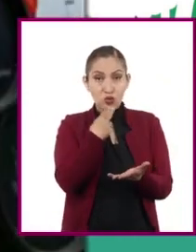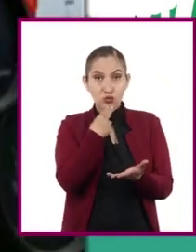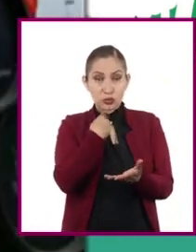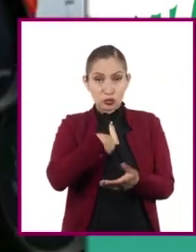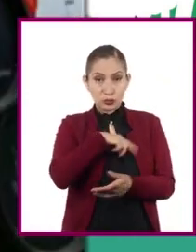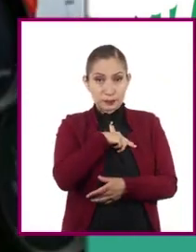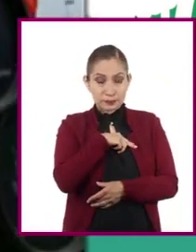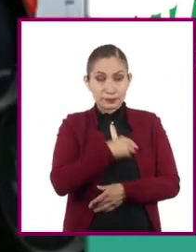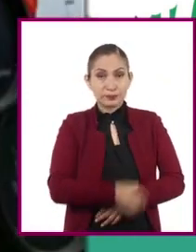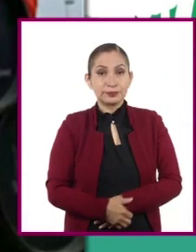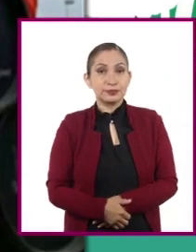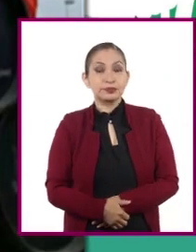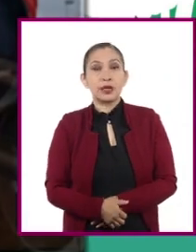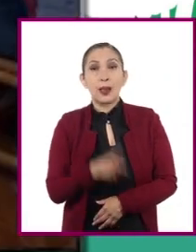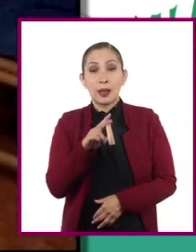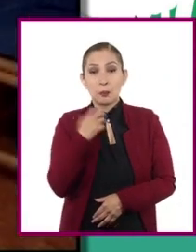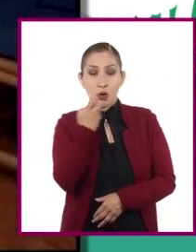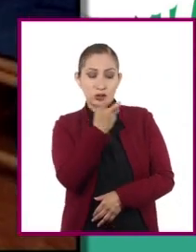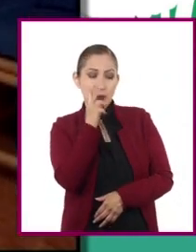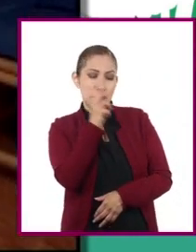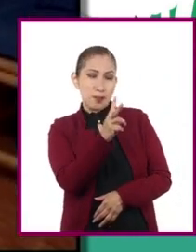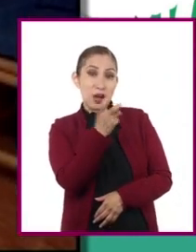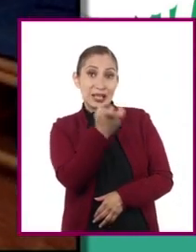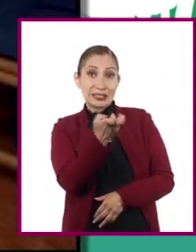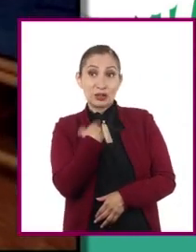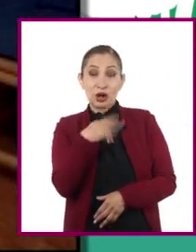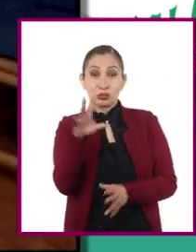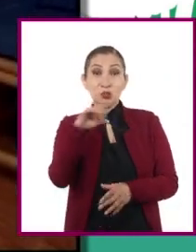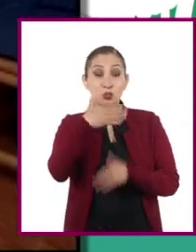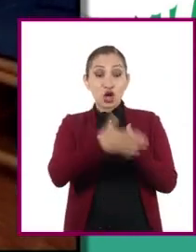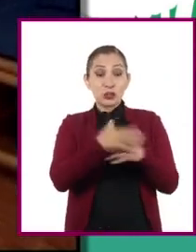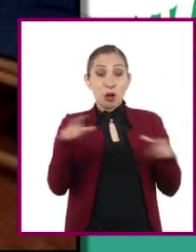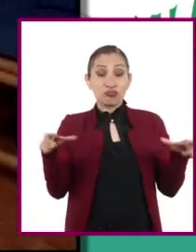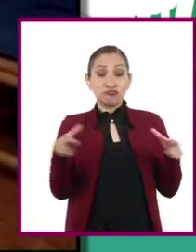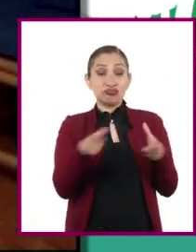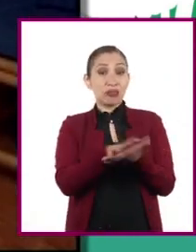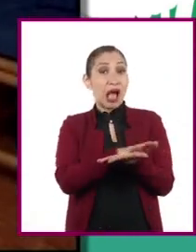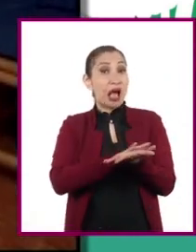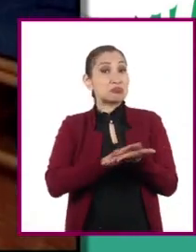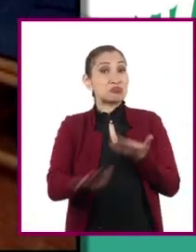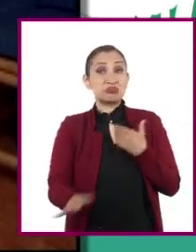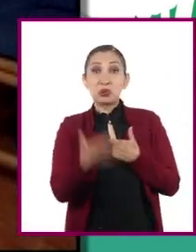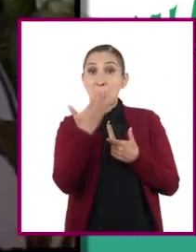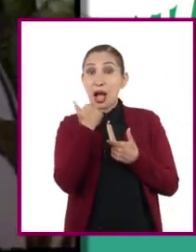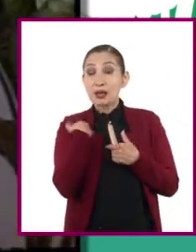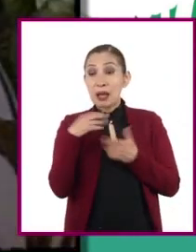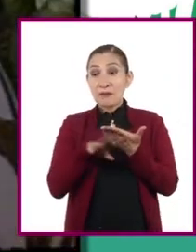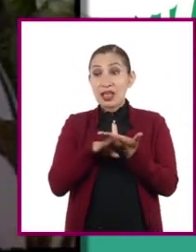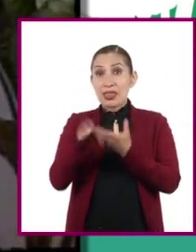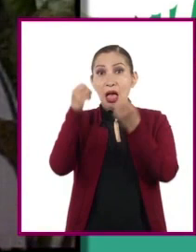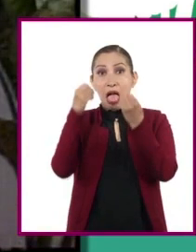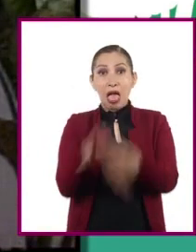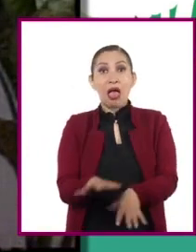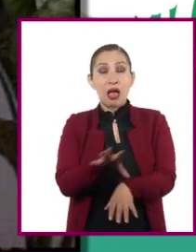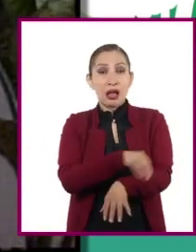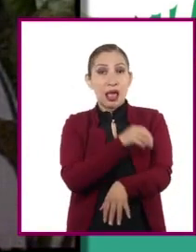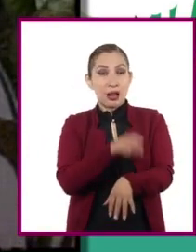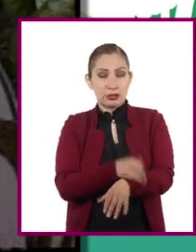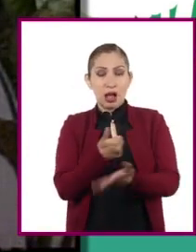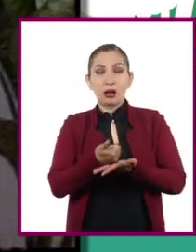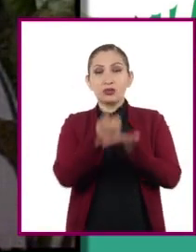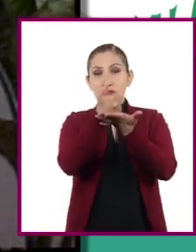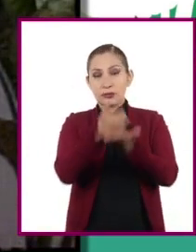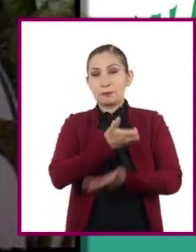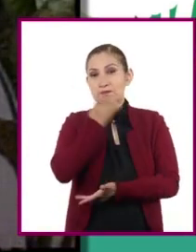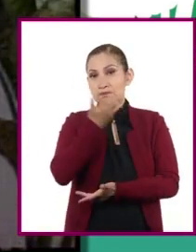consumimos. Tomemos en cuenta que estos recursos se agotarán tarde o temprano, por lo que evitar el desperdicio de energía puede ser